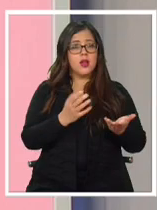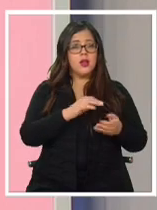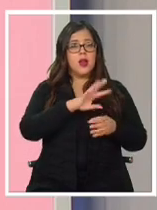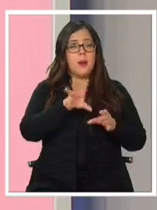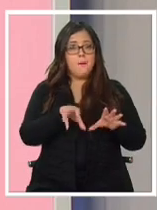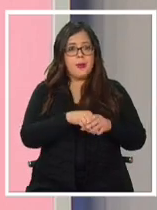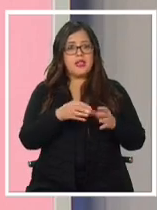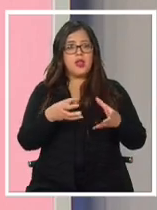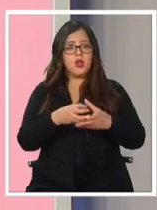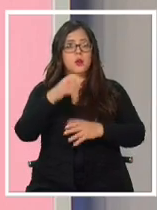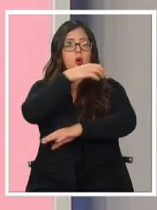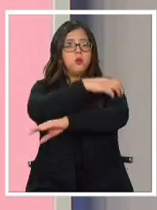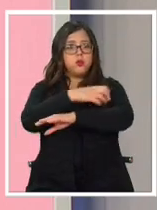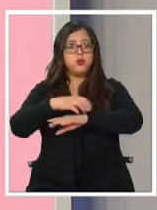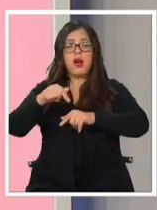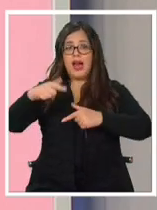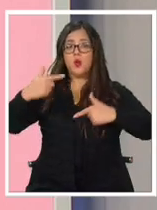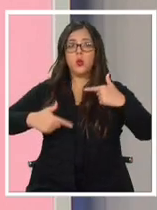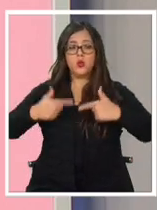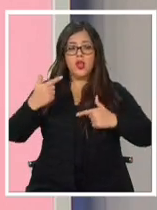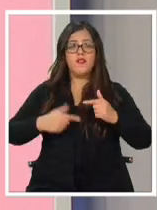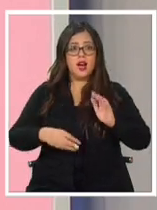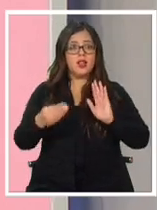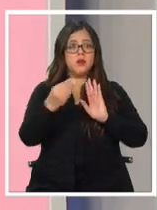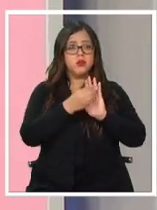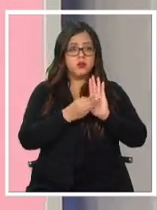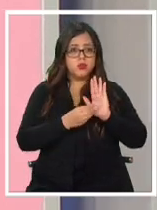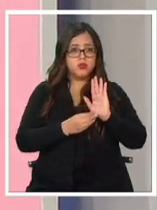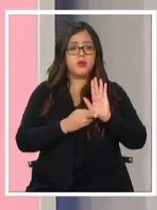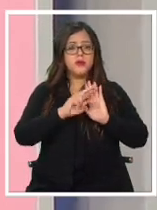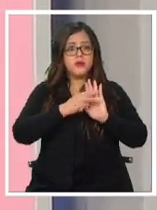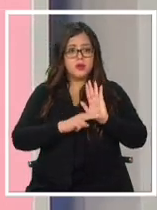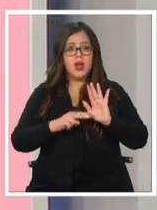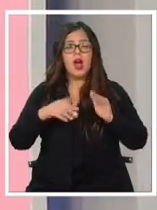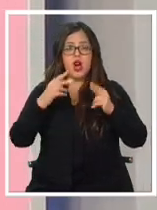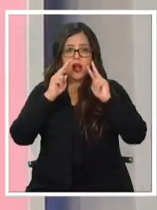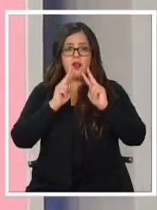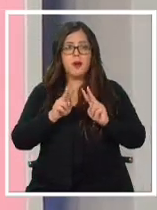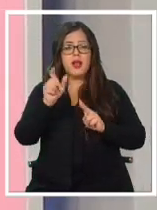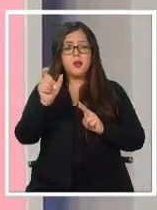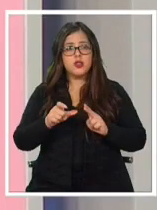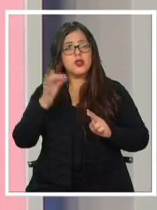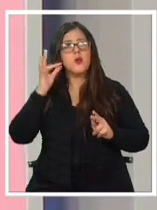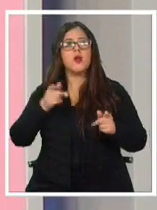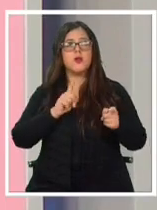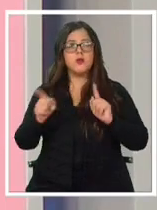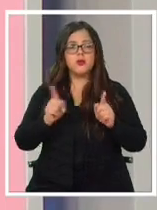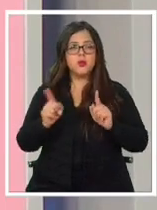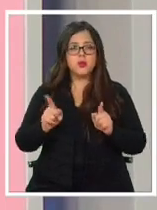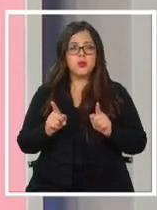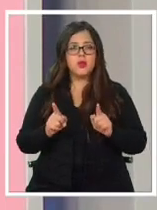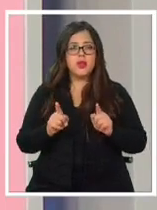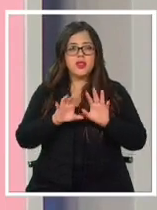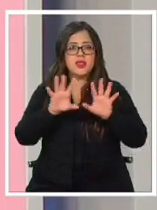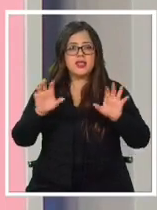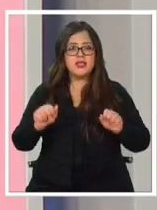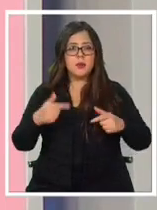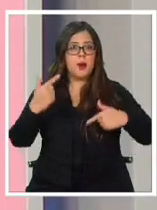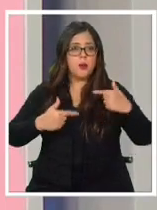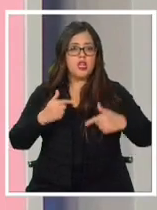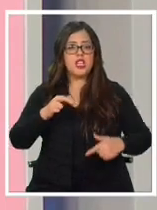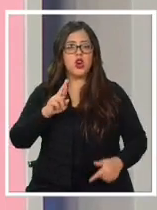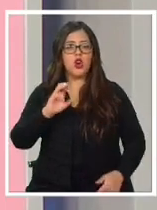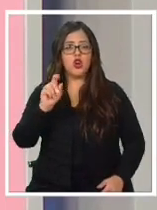de la Cámara de las Regiones. Es un debate que viene con las normas transitorias. Vamos a escuchar a la coordinadora de Sistema Político, Rosa Catrileo, quien se refiere a este